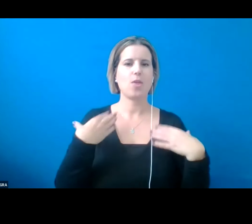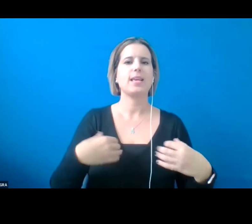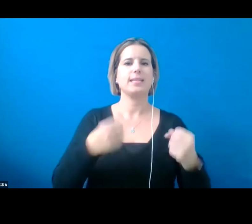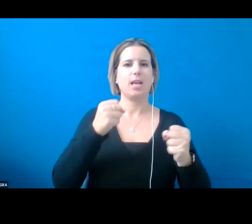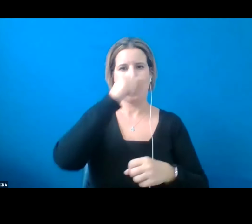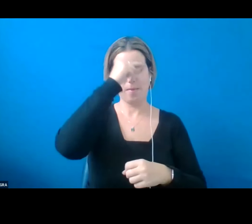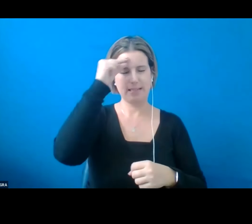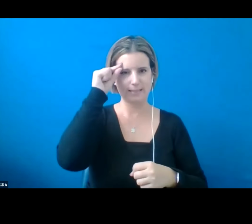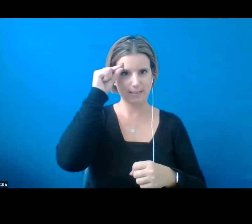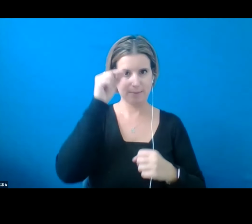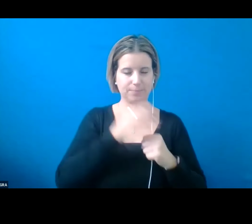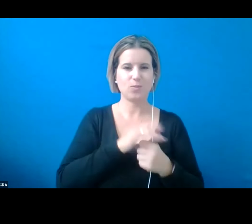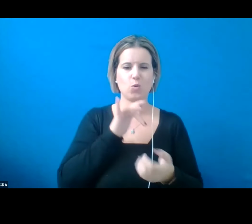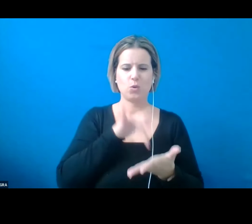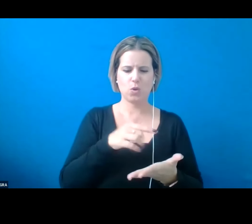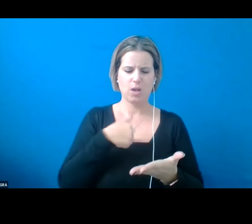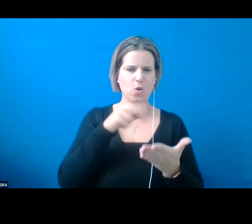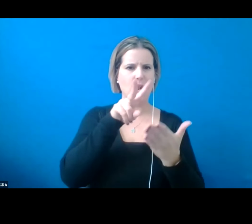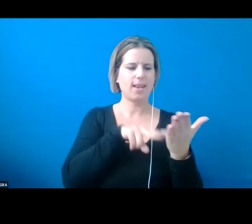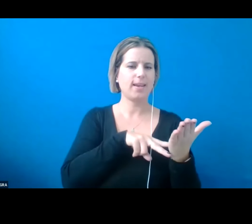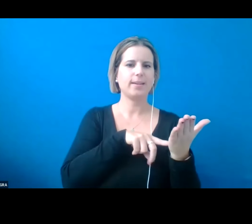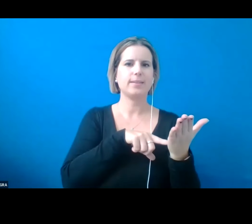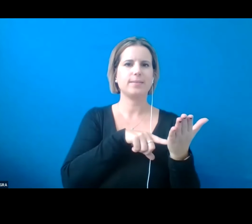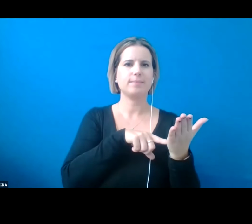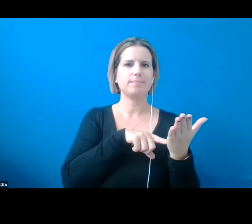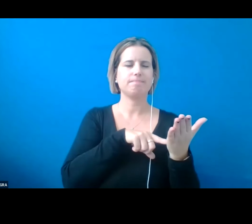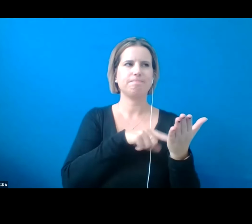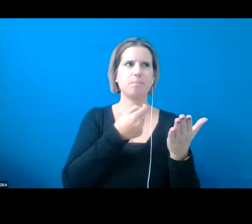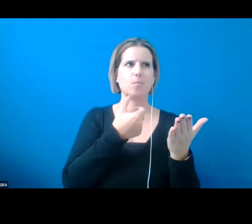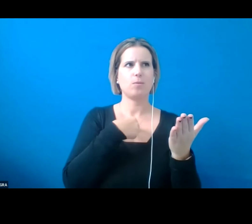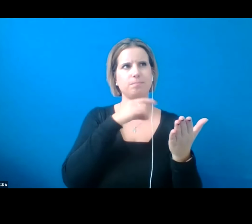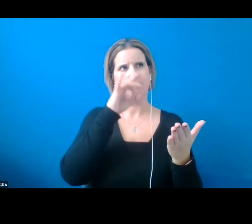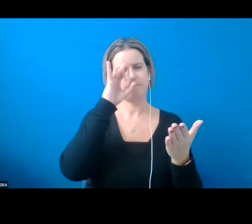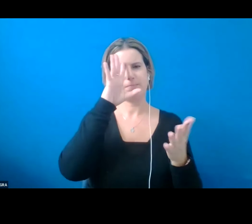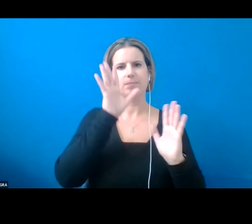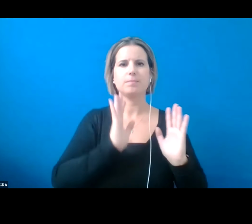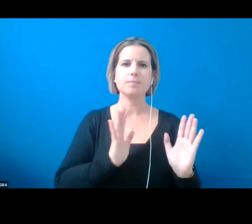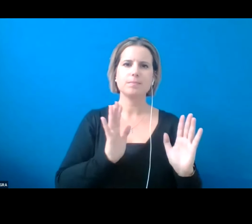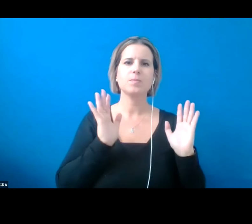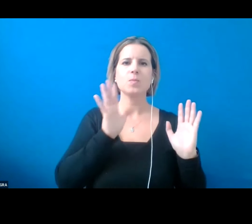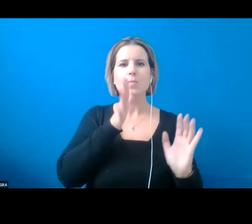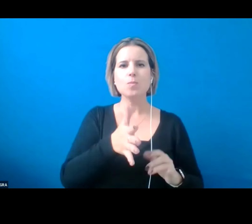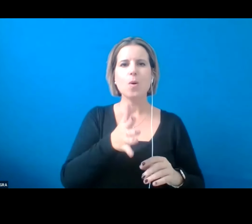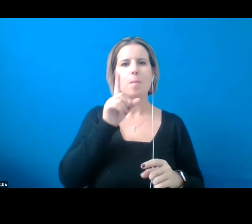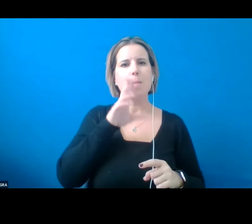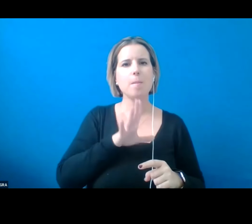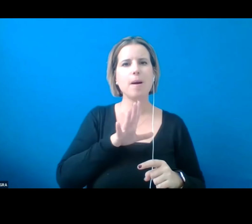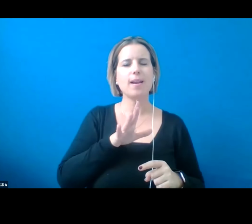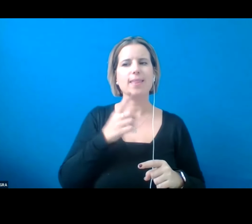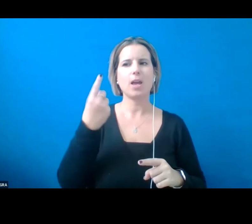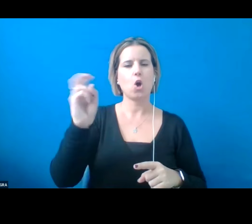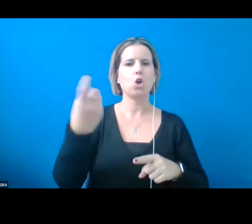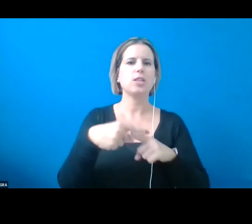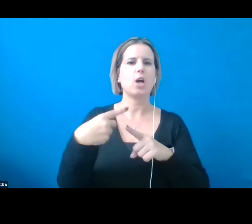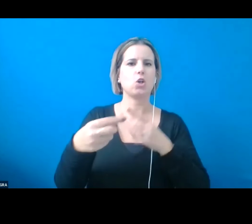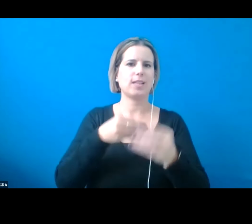yo cuando leí esto me quedé un poco impresionado digo parece que cuando los otros hacen cosas están las